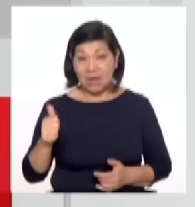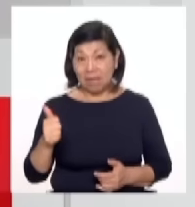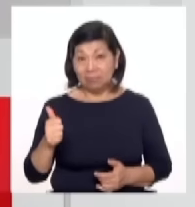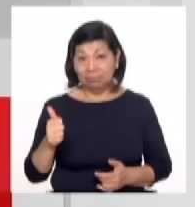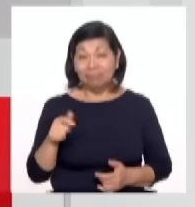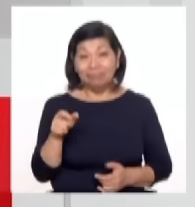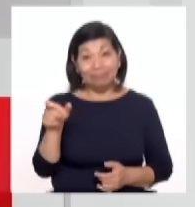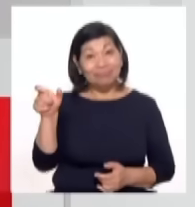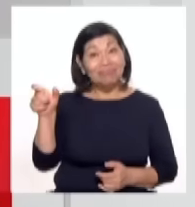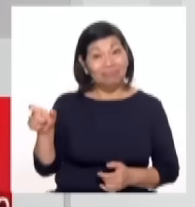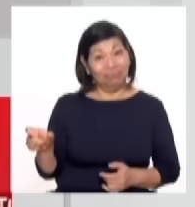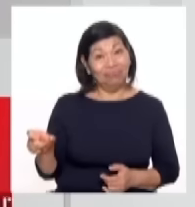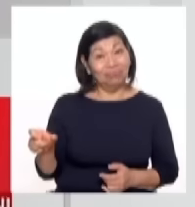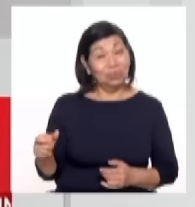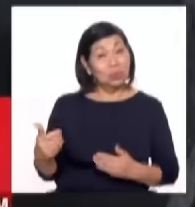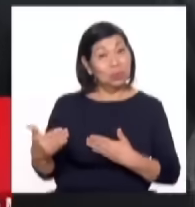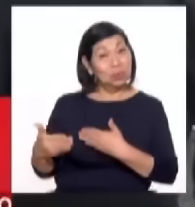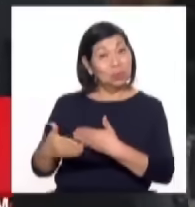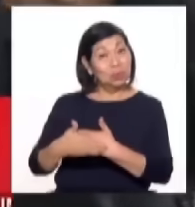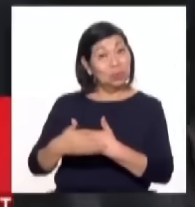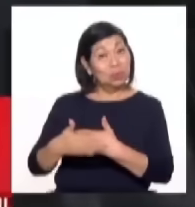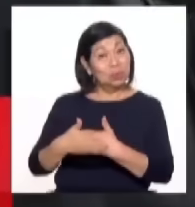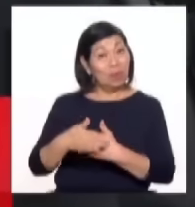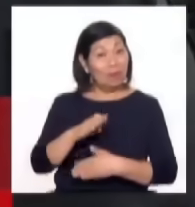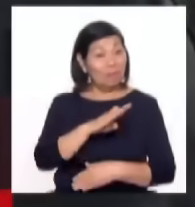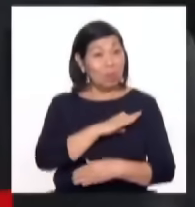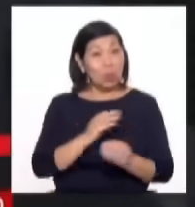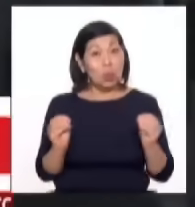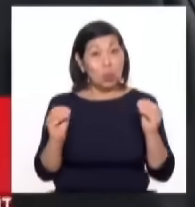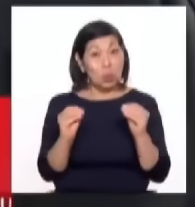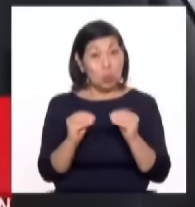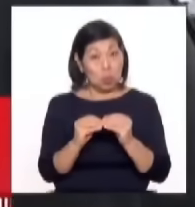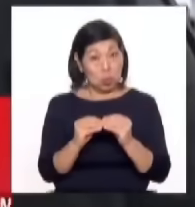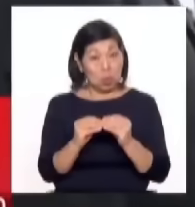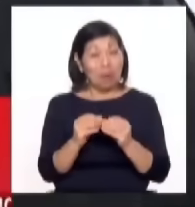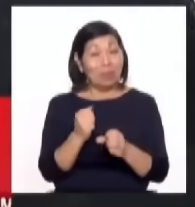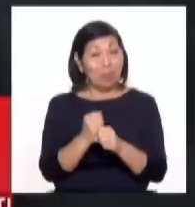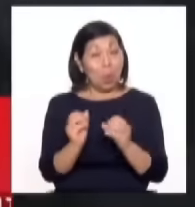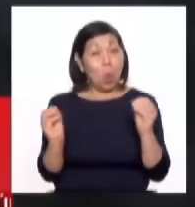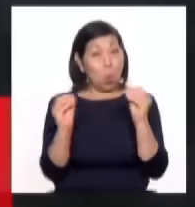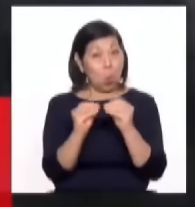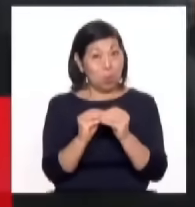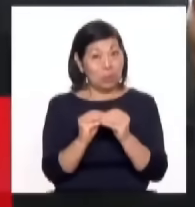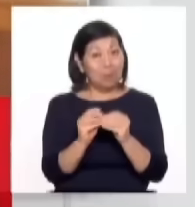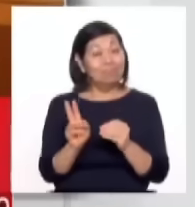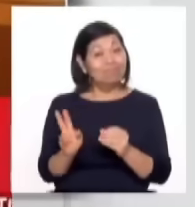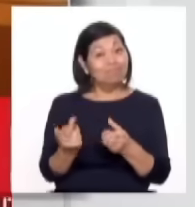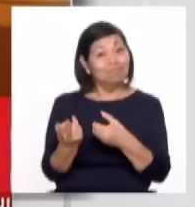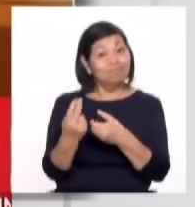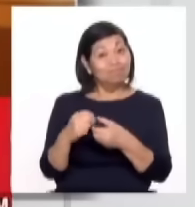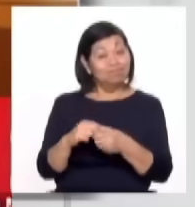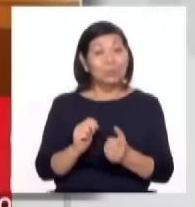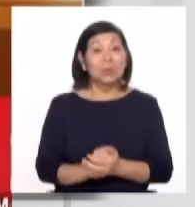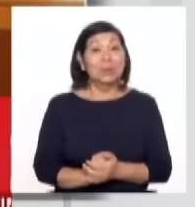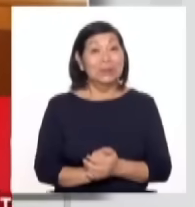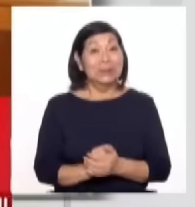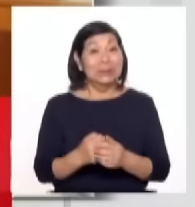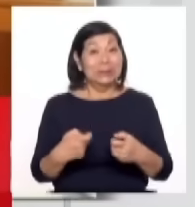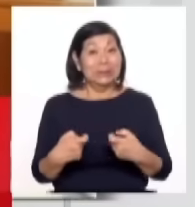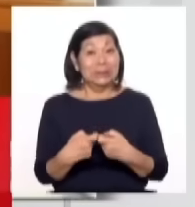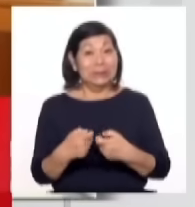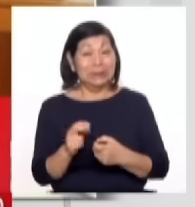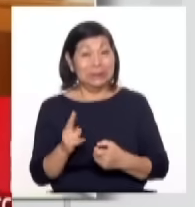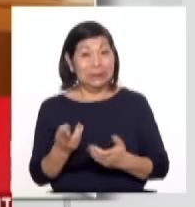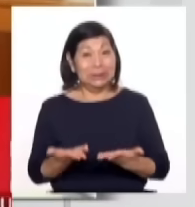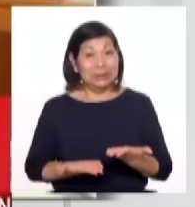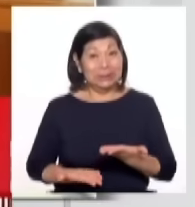esta persona muy cercana a la fiscal de la Nación, Patricia Benavides, estaría integrando una red criminal